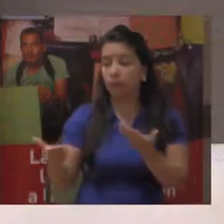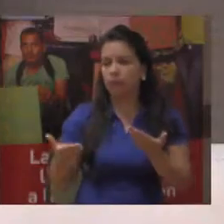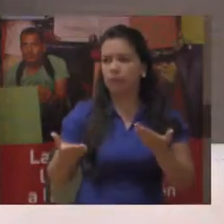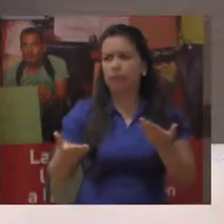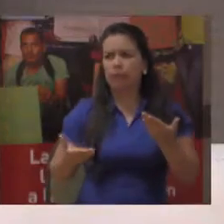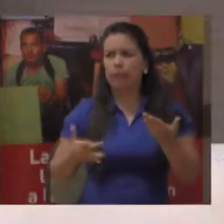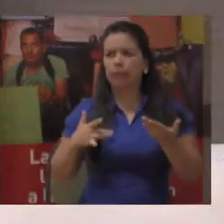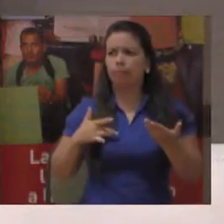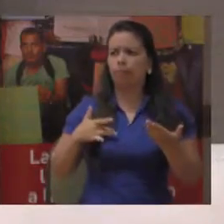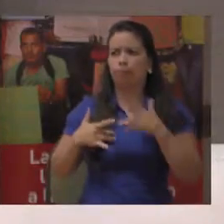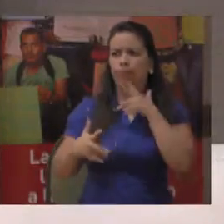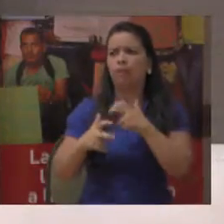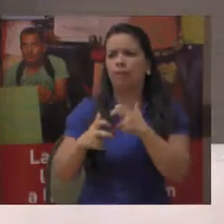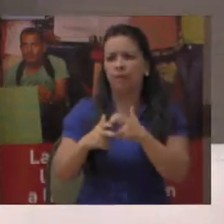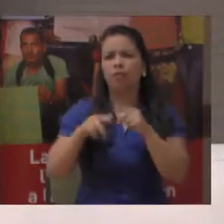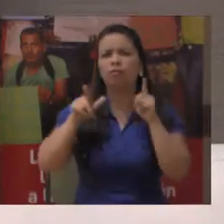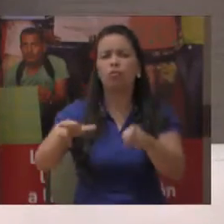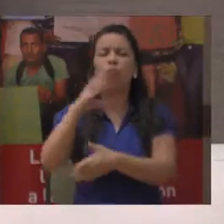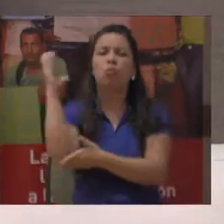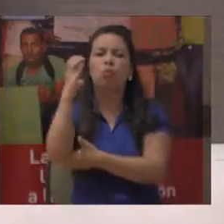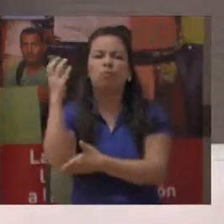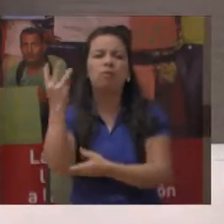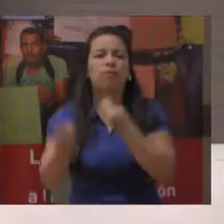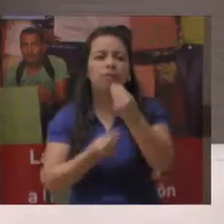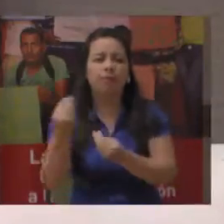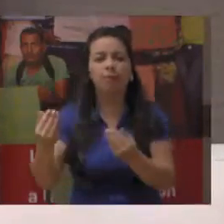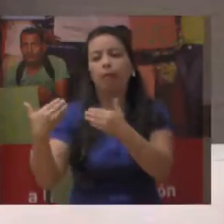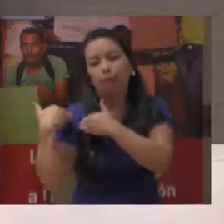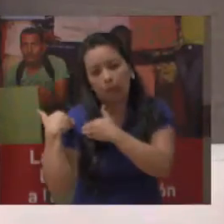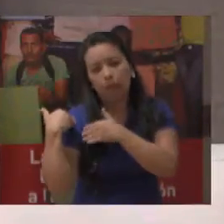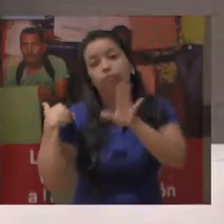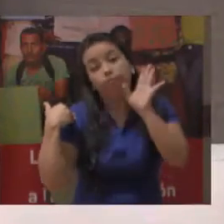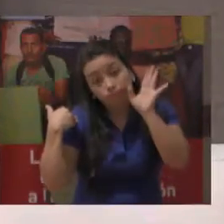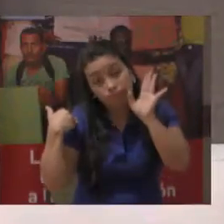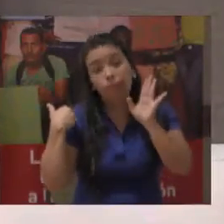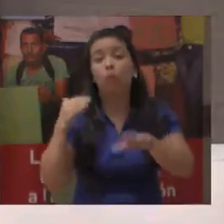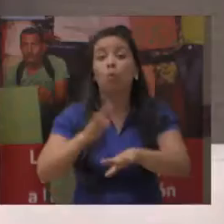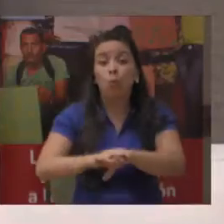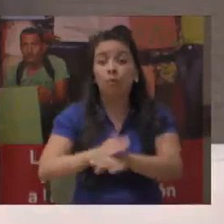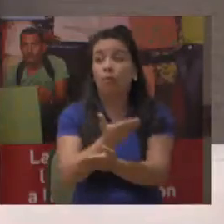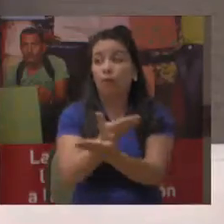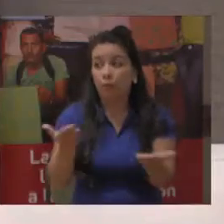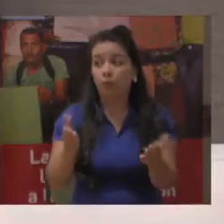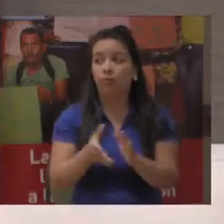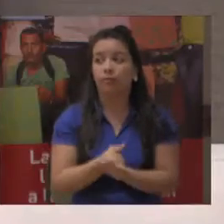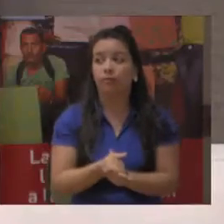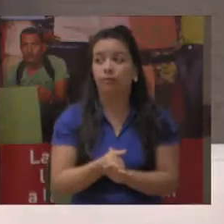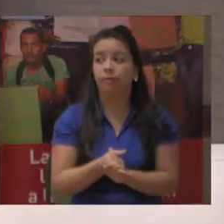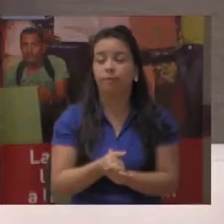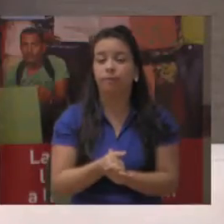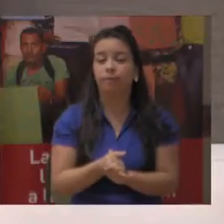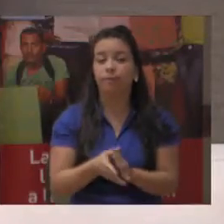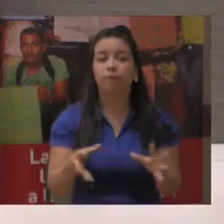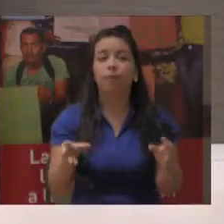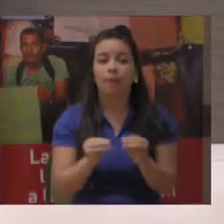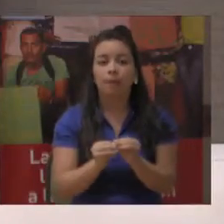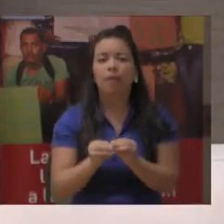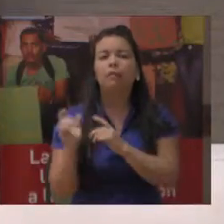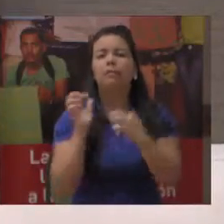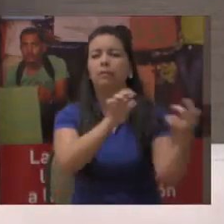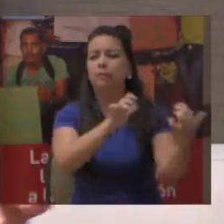de todos los colombianos, donde todos tenemos responsabilidad en haberlos llevado a que